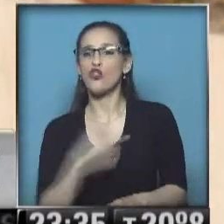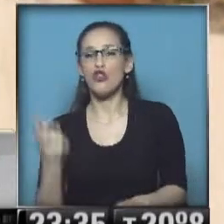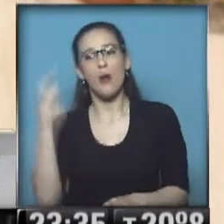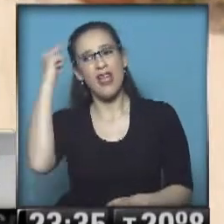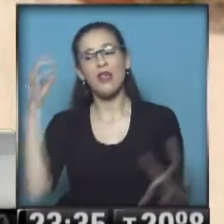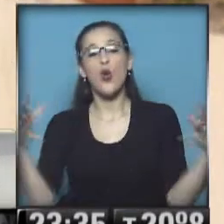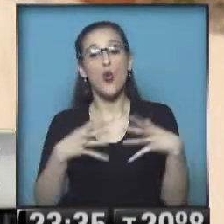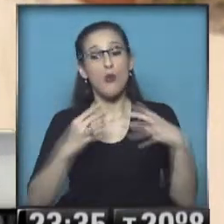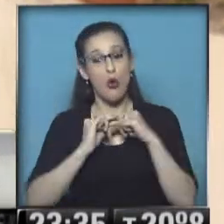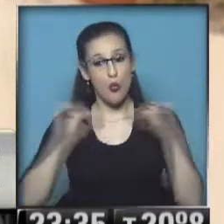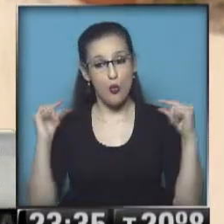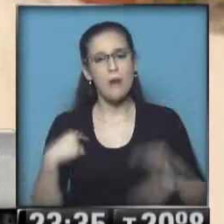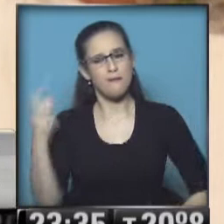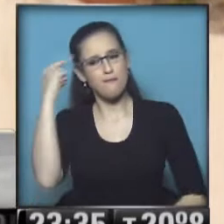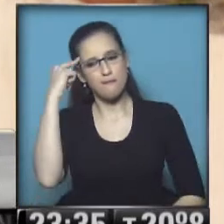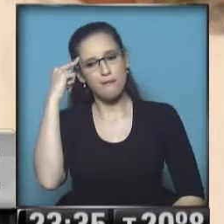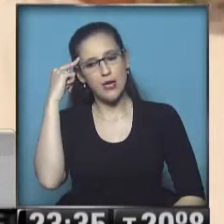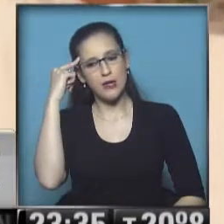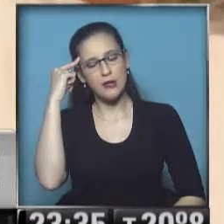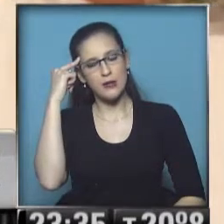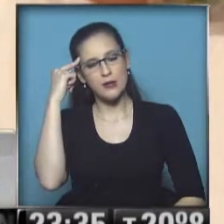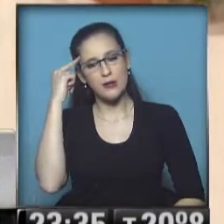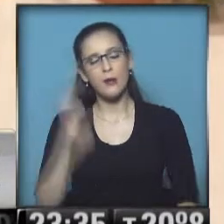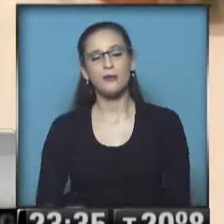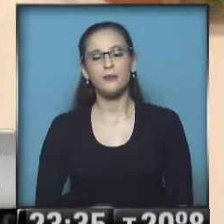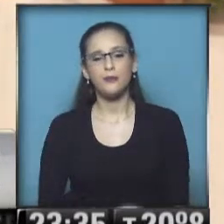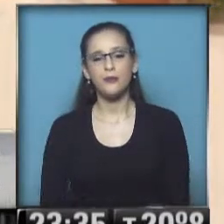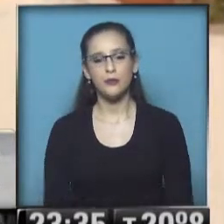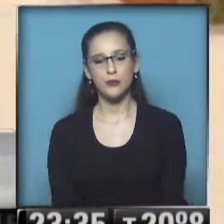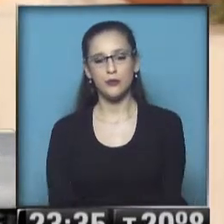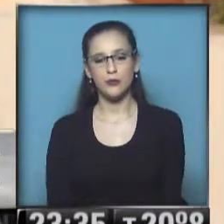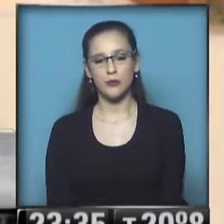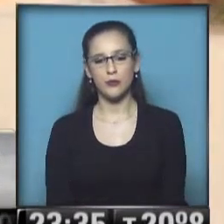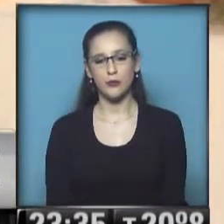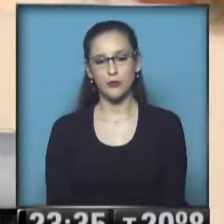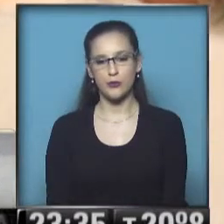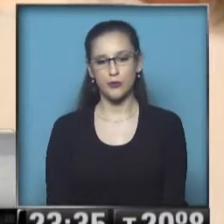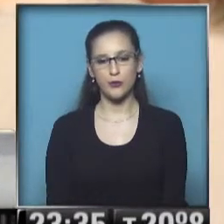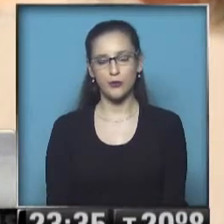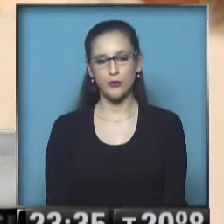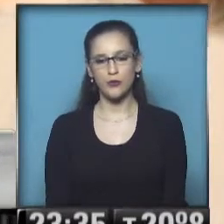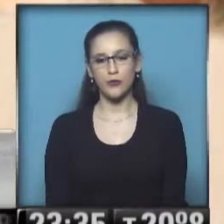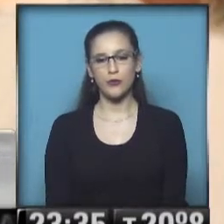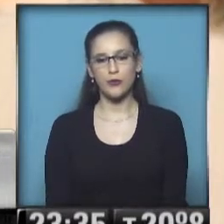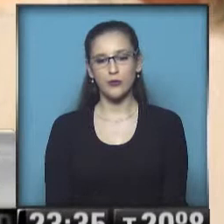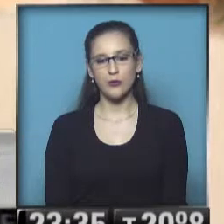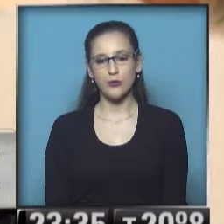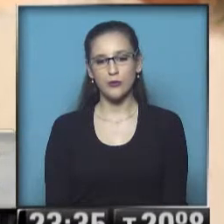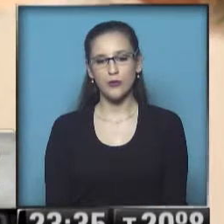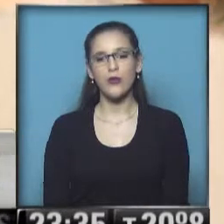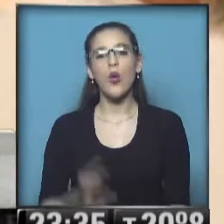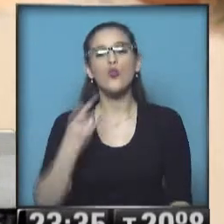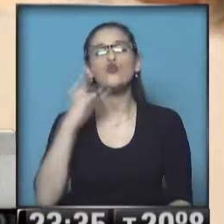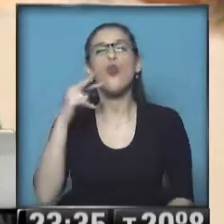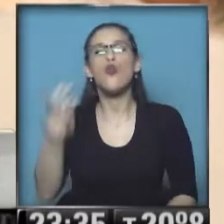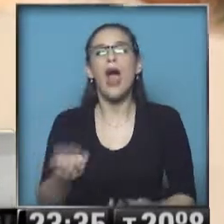mensaje del grupo, que la usura, digamos, si hay algo que no se preocupa es por las personas